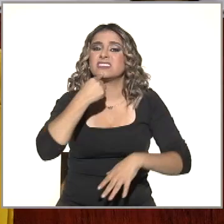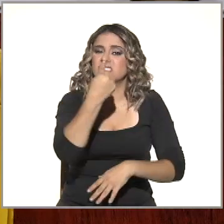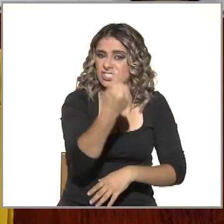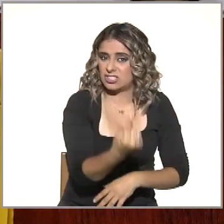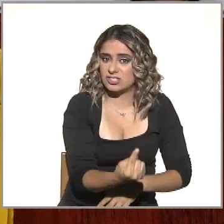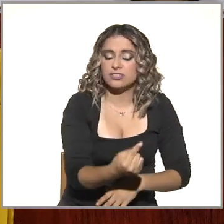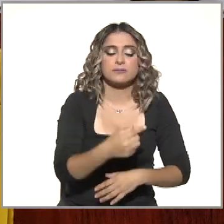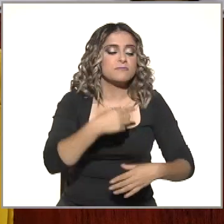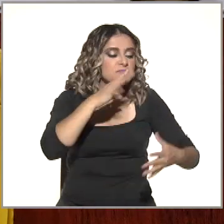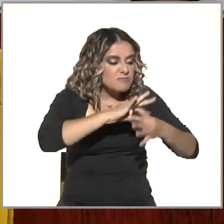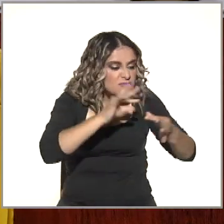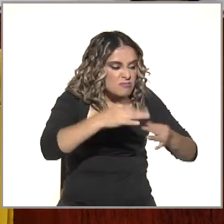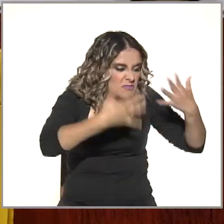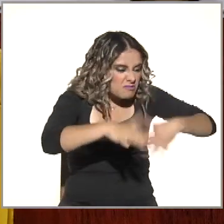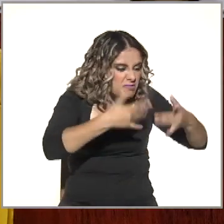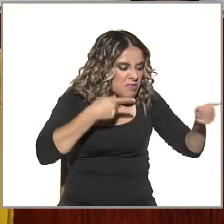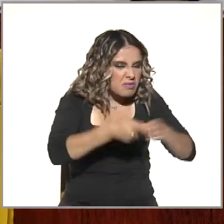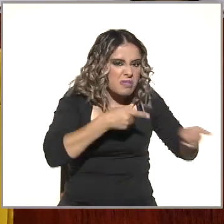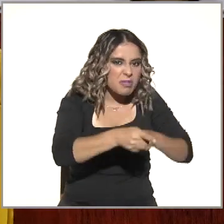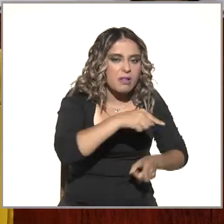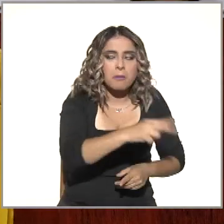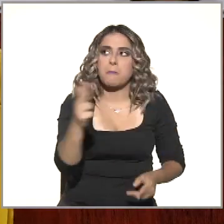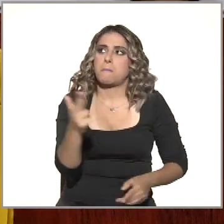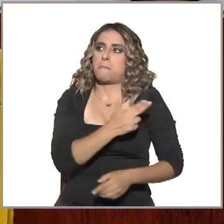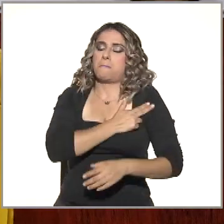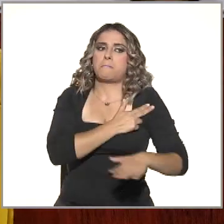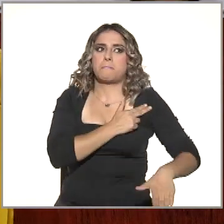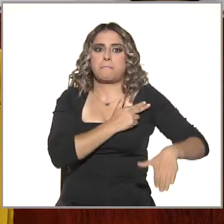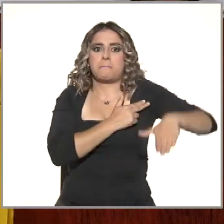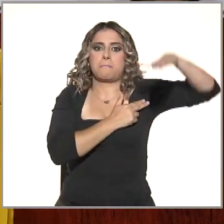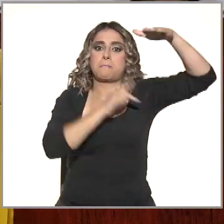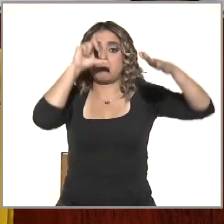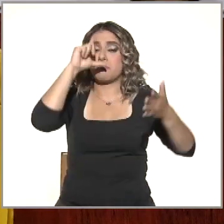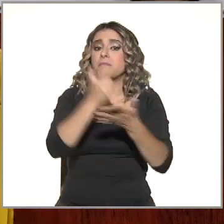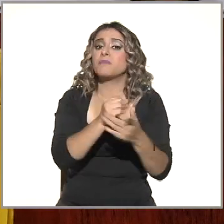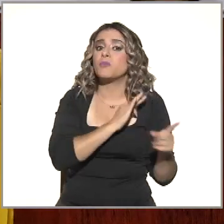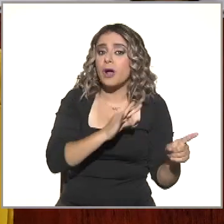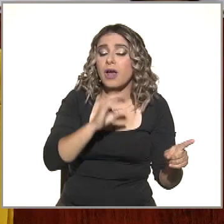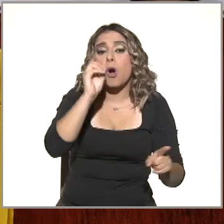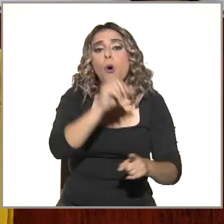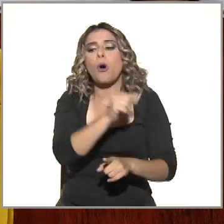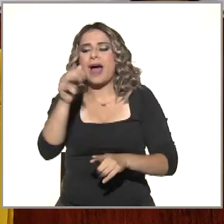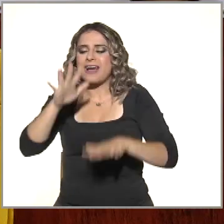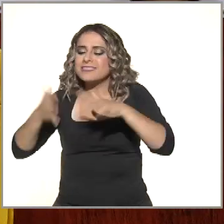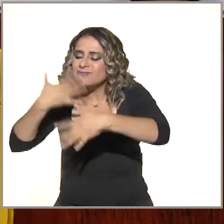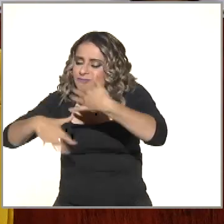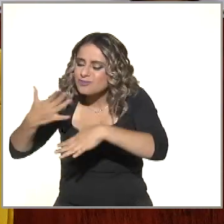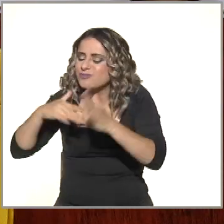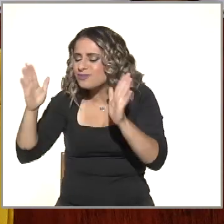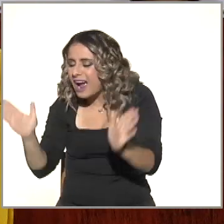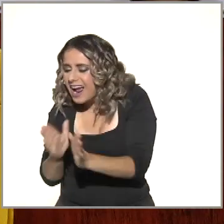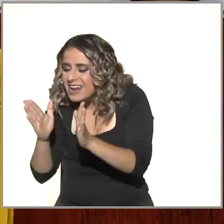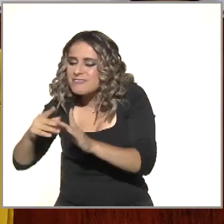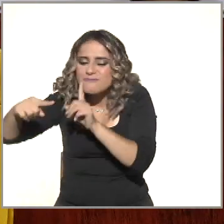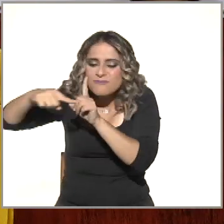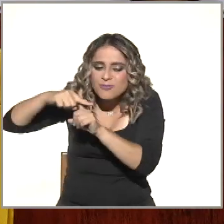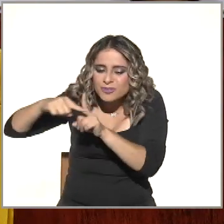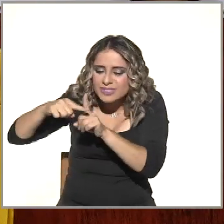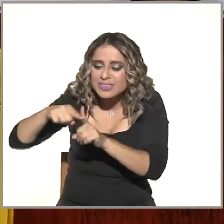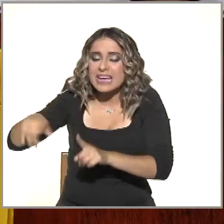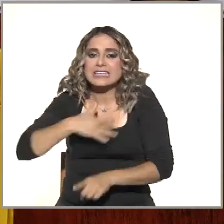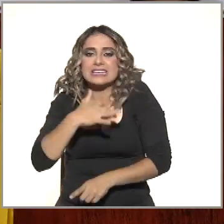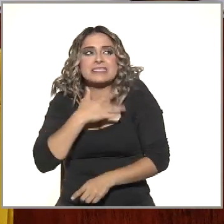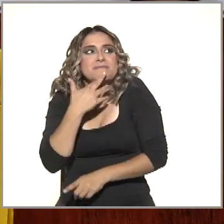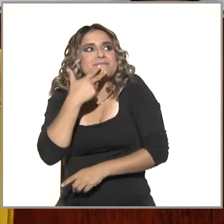nos han marcado para siempre. Pero también hay palabras que pueden ser refrescantes, palabras que nos ayuden a sentirnos mejor, que